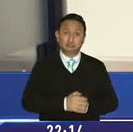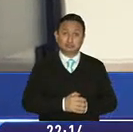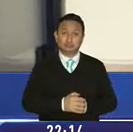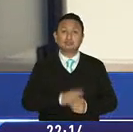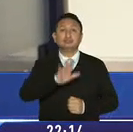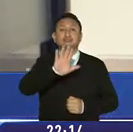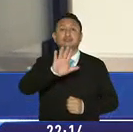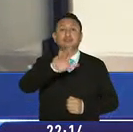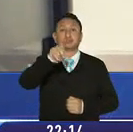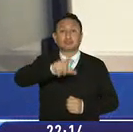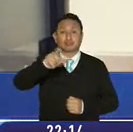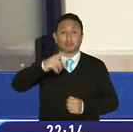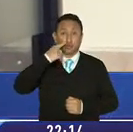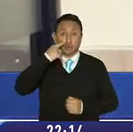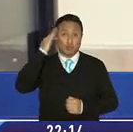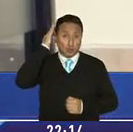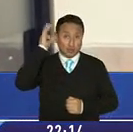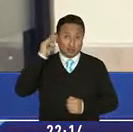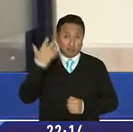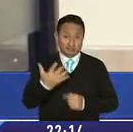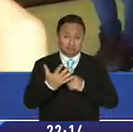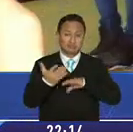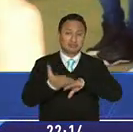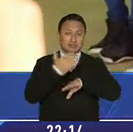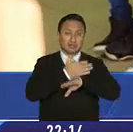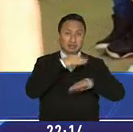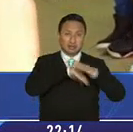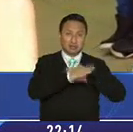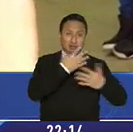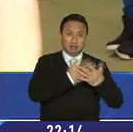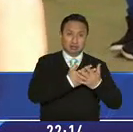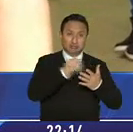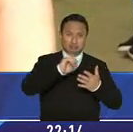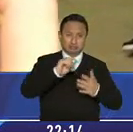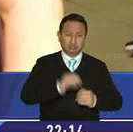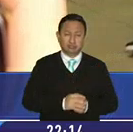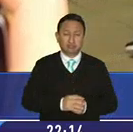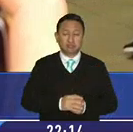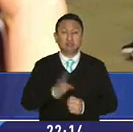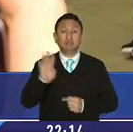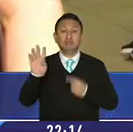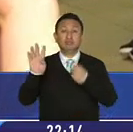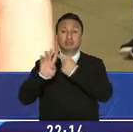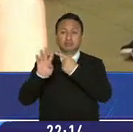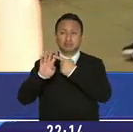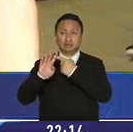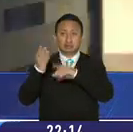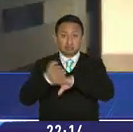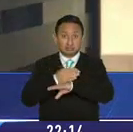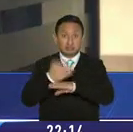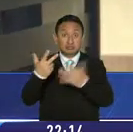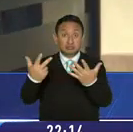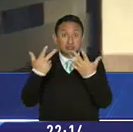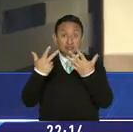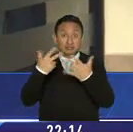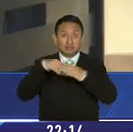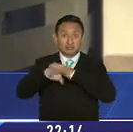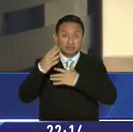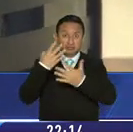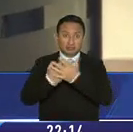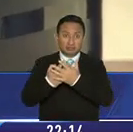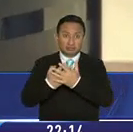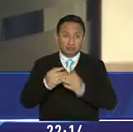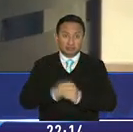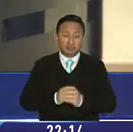tanto hombres como mujeres, registran antecedentes penales. Uno de ellos tiene 8 detenciones. Todos los meses, desde